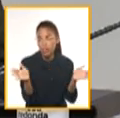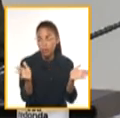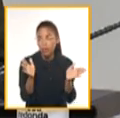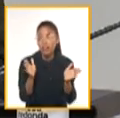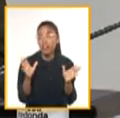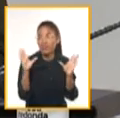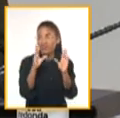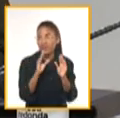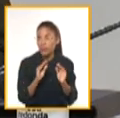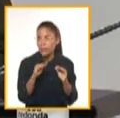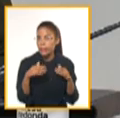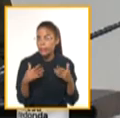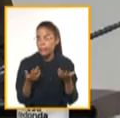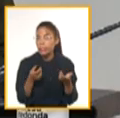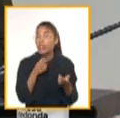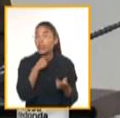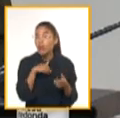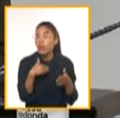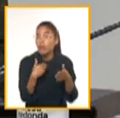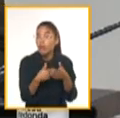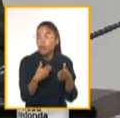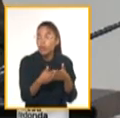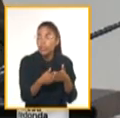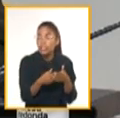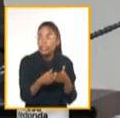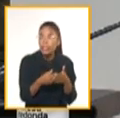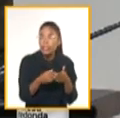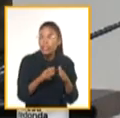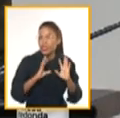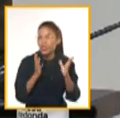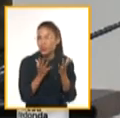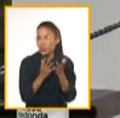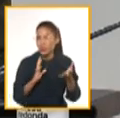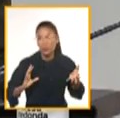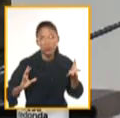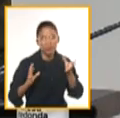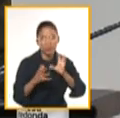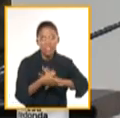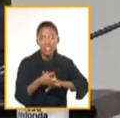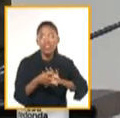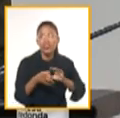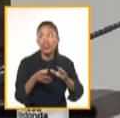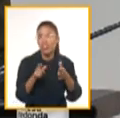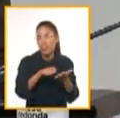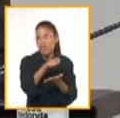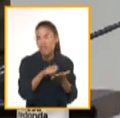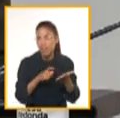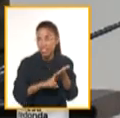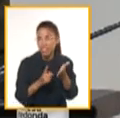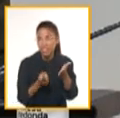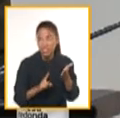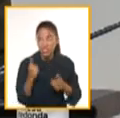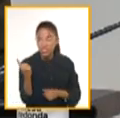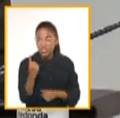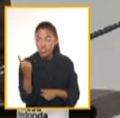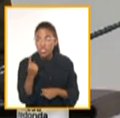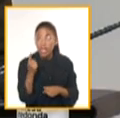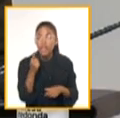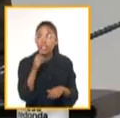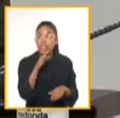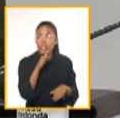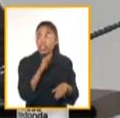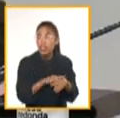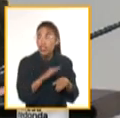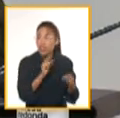una subestación en La Habana desequilibrar todo el sistema eléctrico nacional? ¿Cuáles fueron las causas de